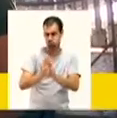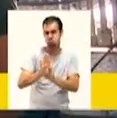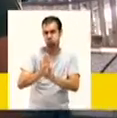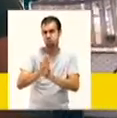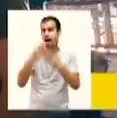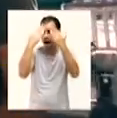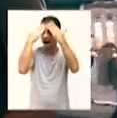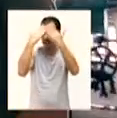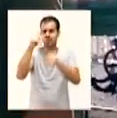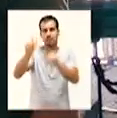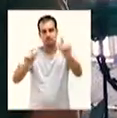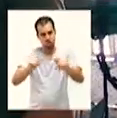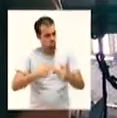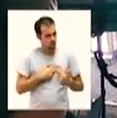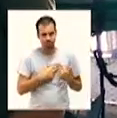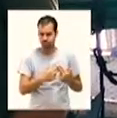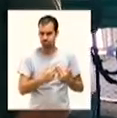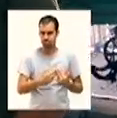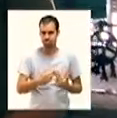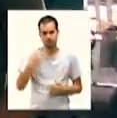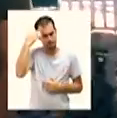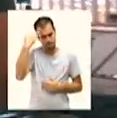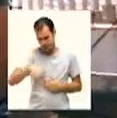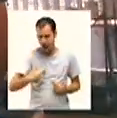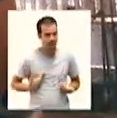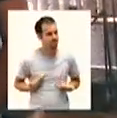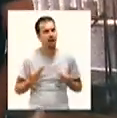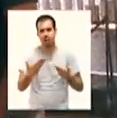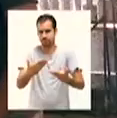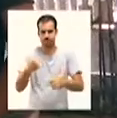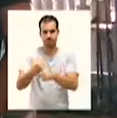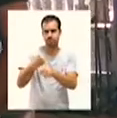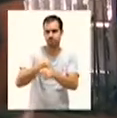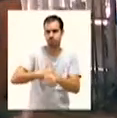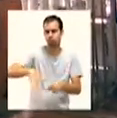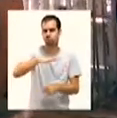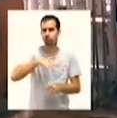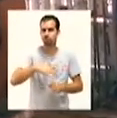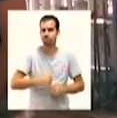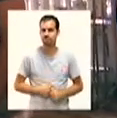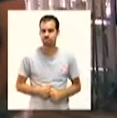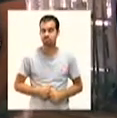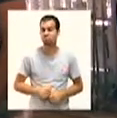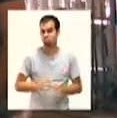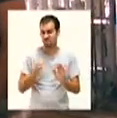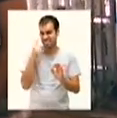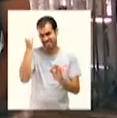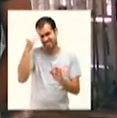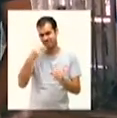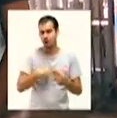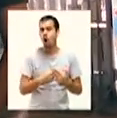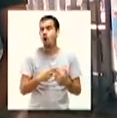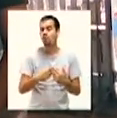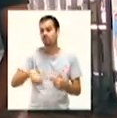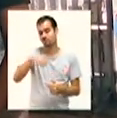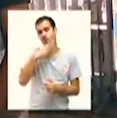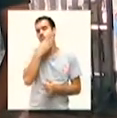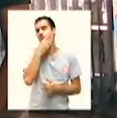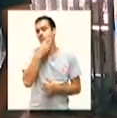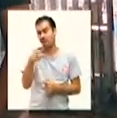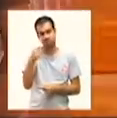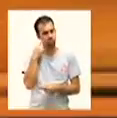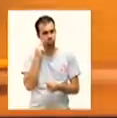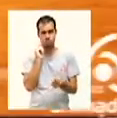tienen confianza en la juventud y por los que comprenden que en la juventud está la materia prima del gran futuro de la patria. Fidel Castro